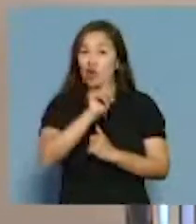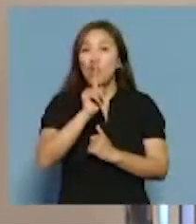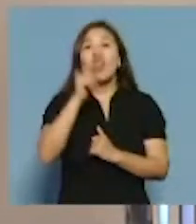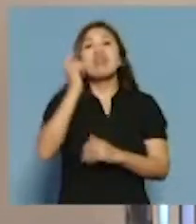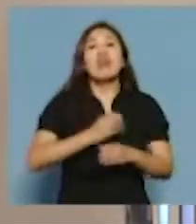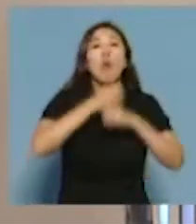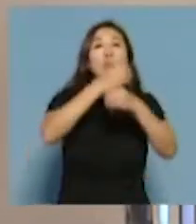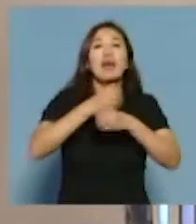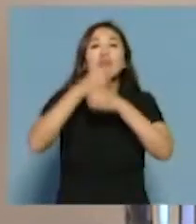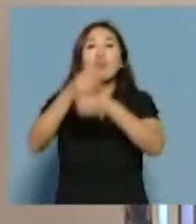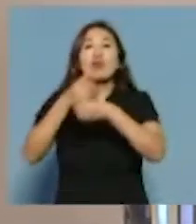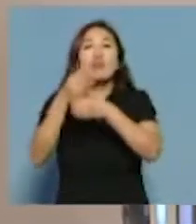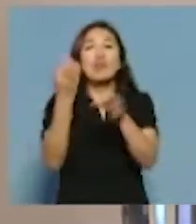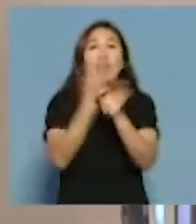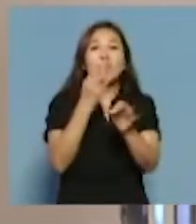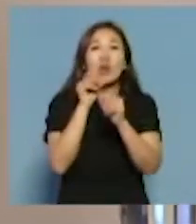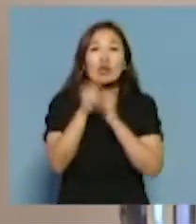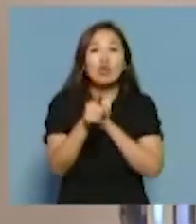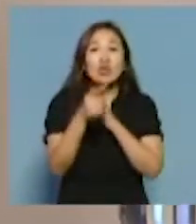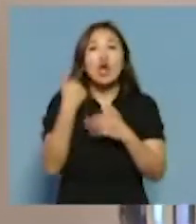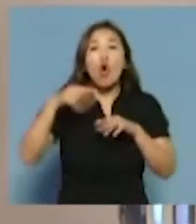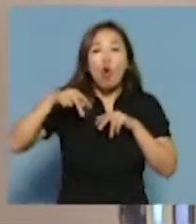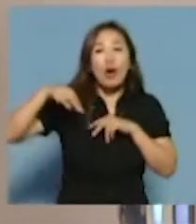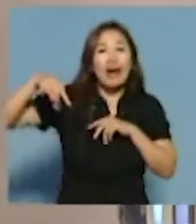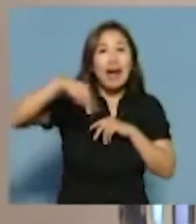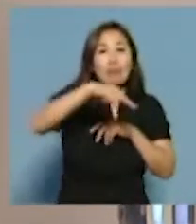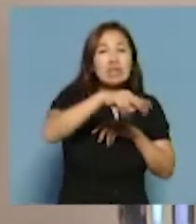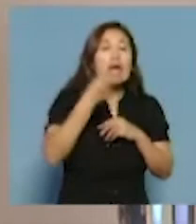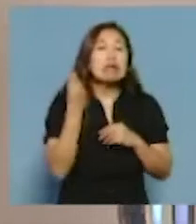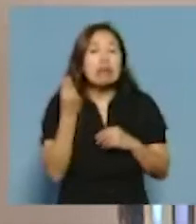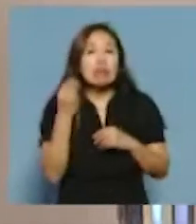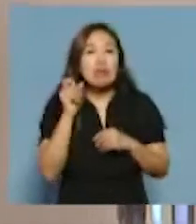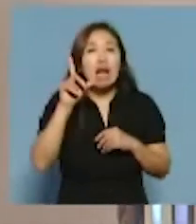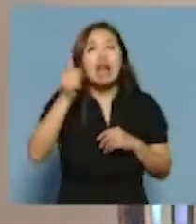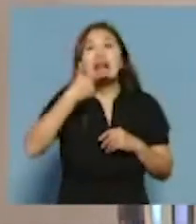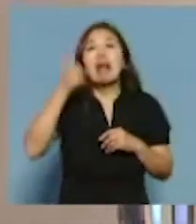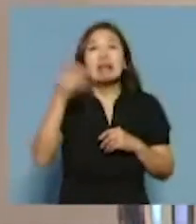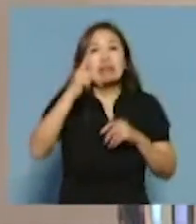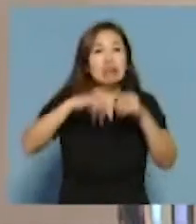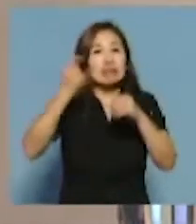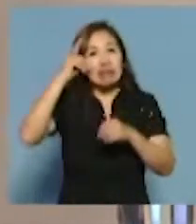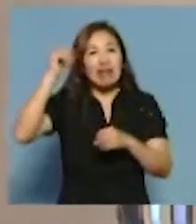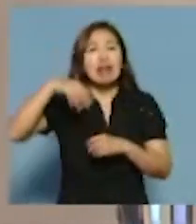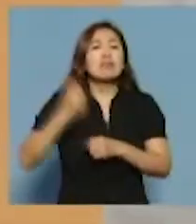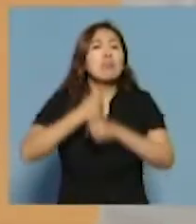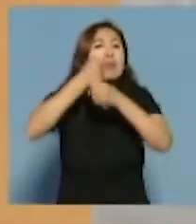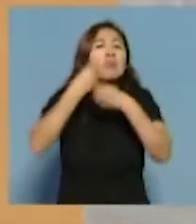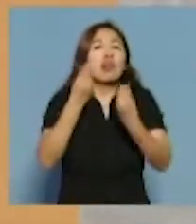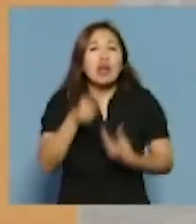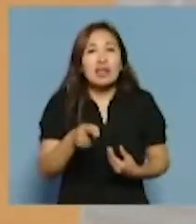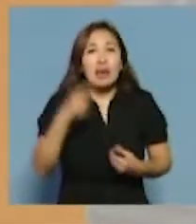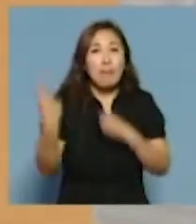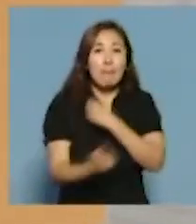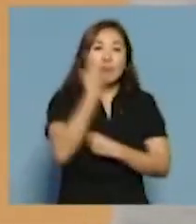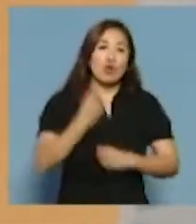galardones que recibió la institución con caminata de las quenas que significa para la institución este premio bueno en